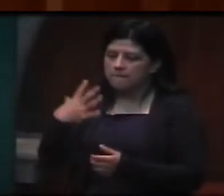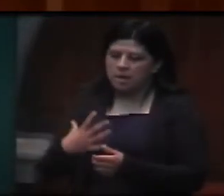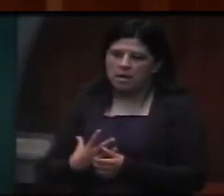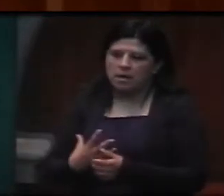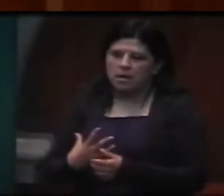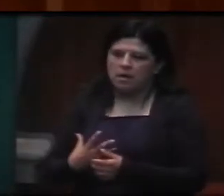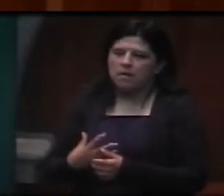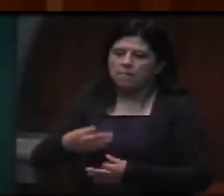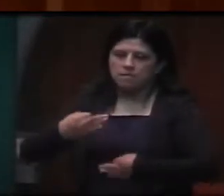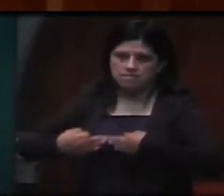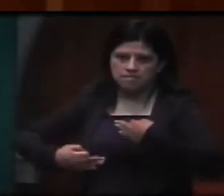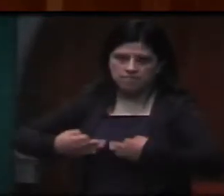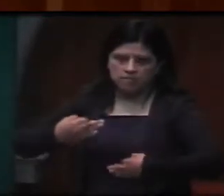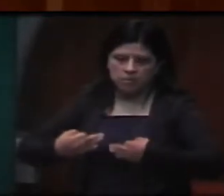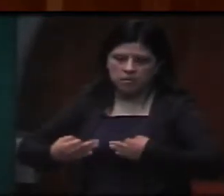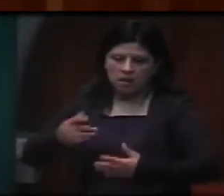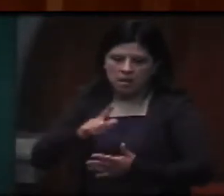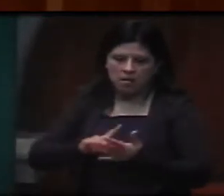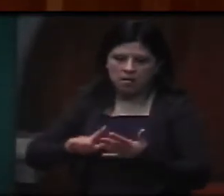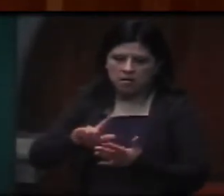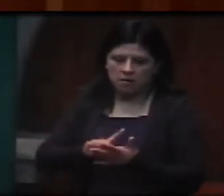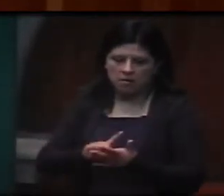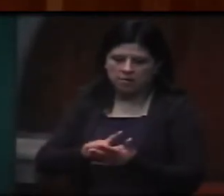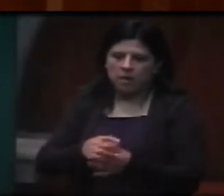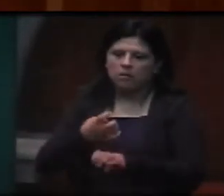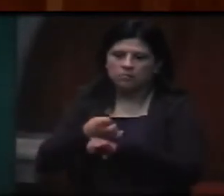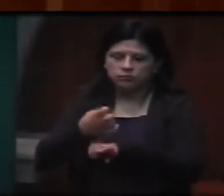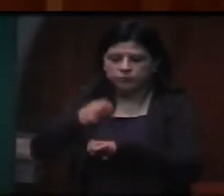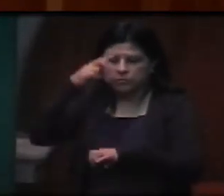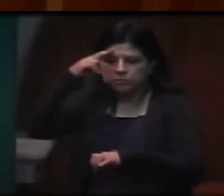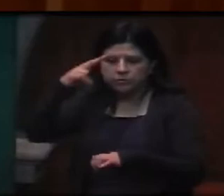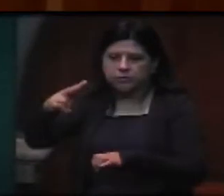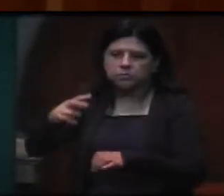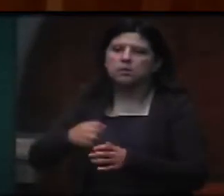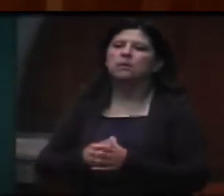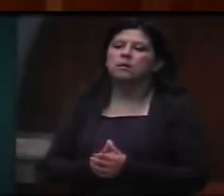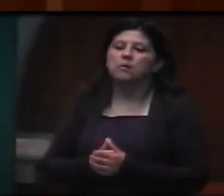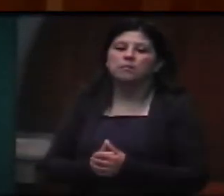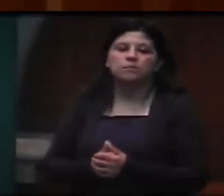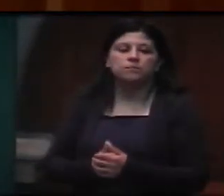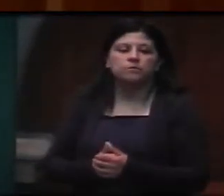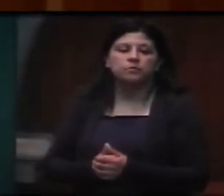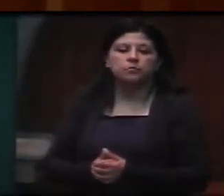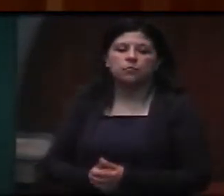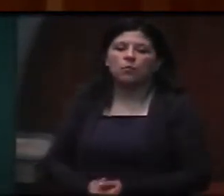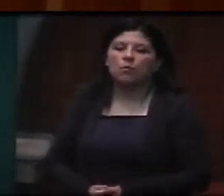del Poder Legislativo del Estado de México para quedar como sigue.